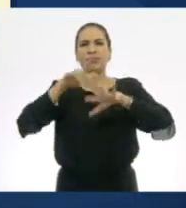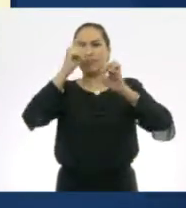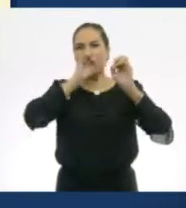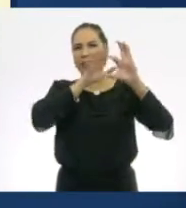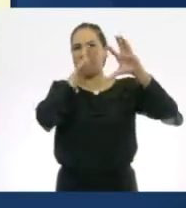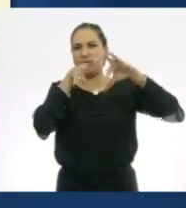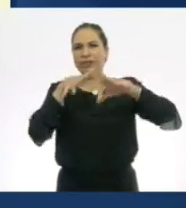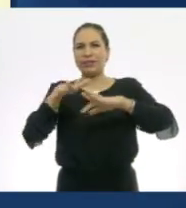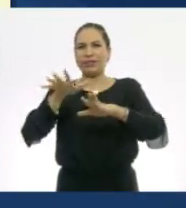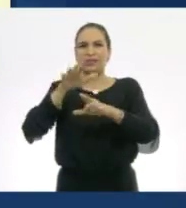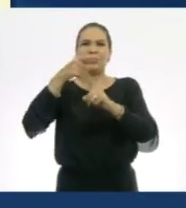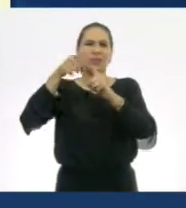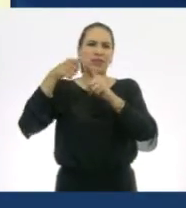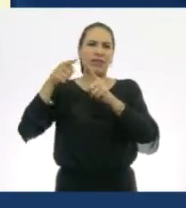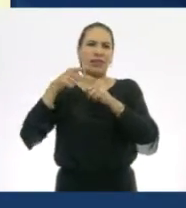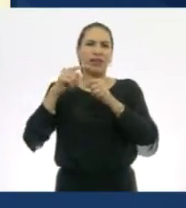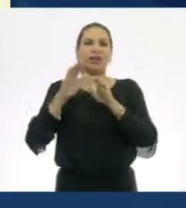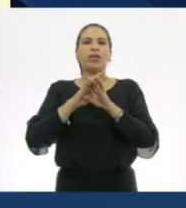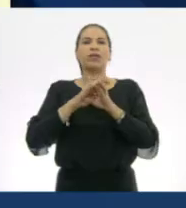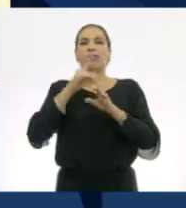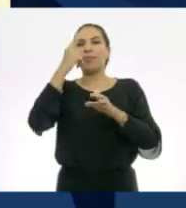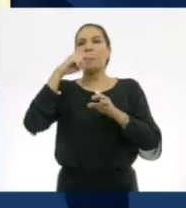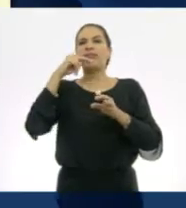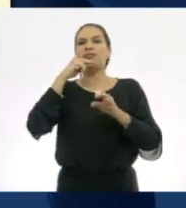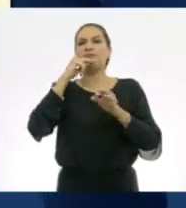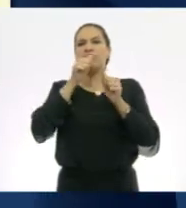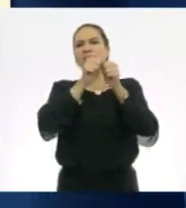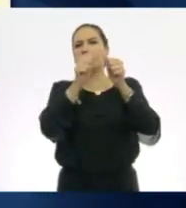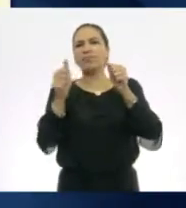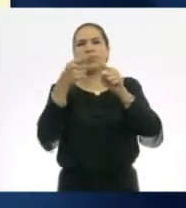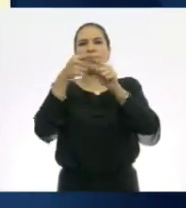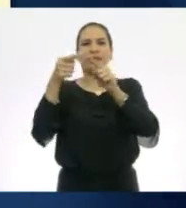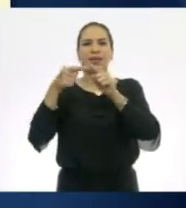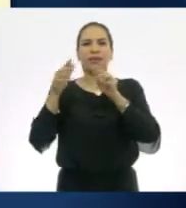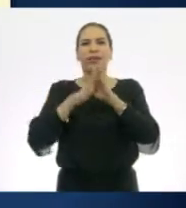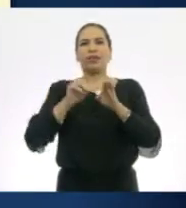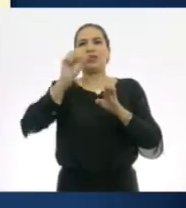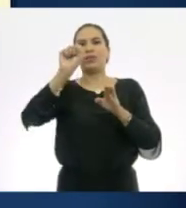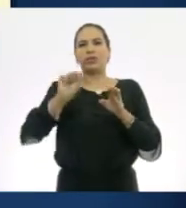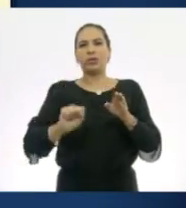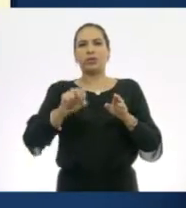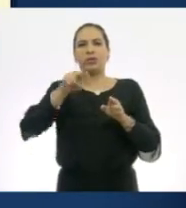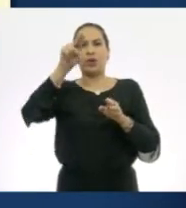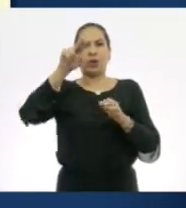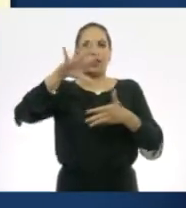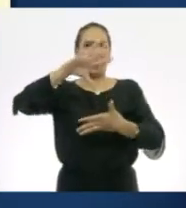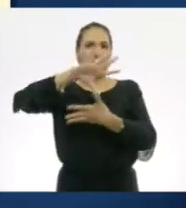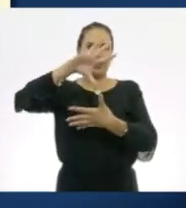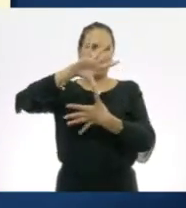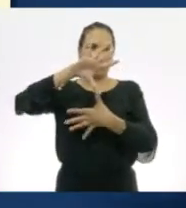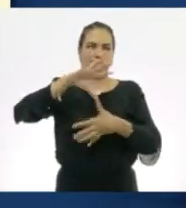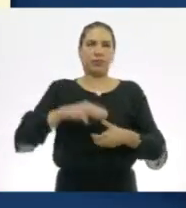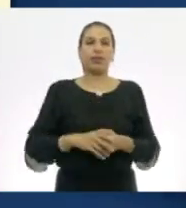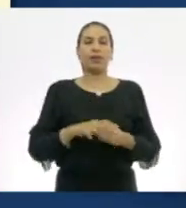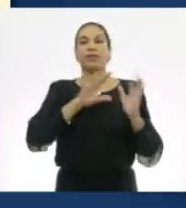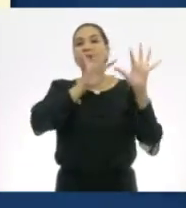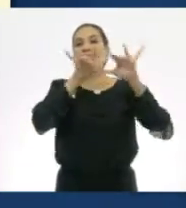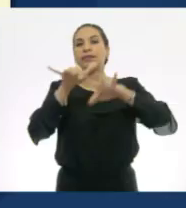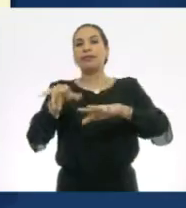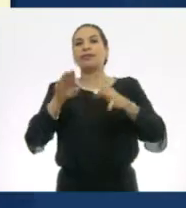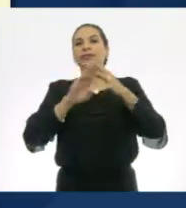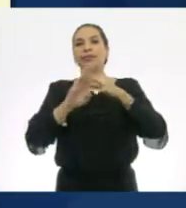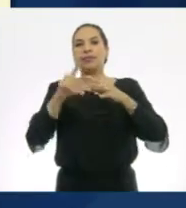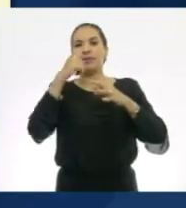migración. Se desplazaron lentamente hacia los extremos sur y norte del continente. Migraron a